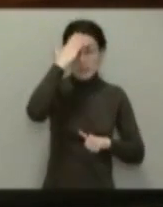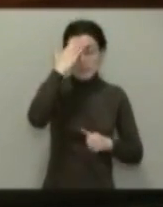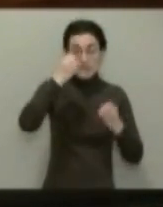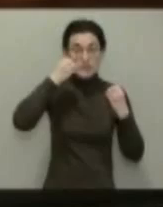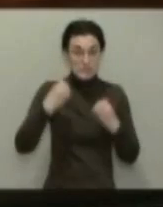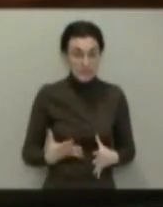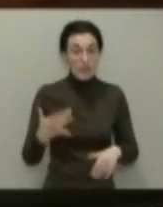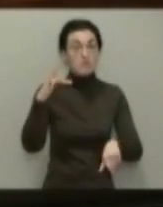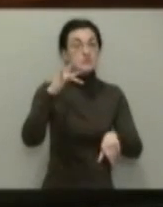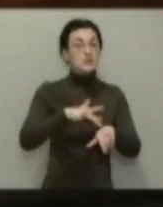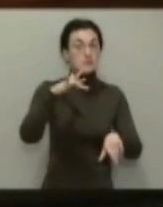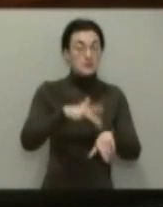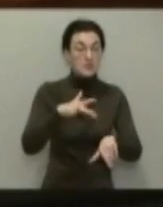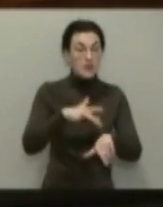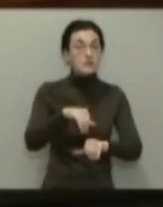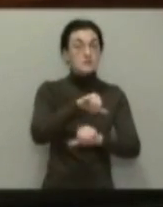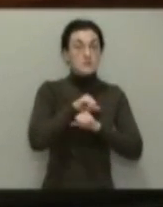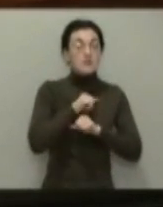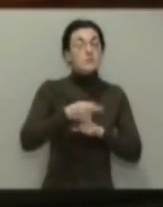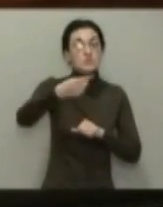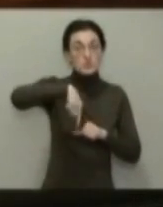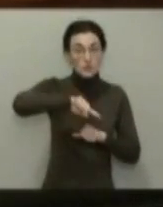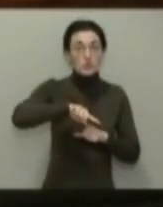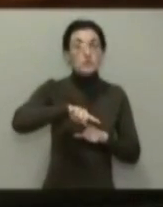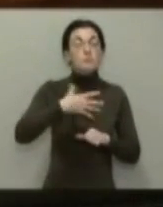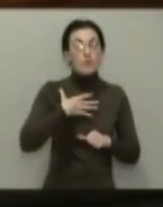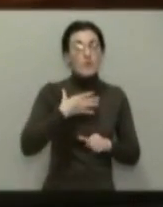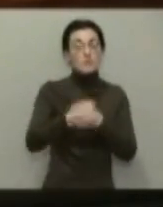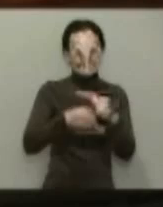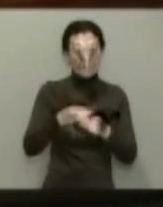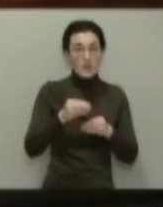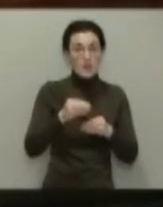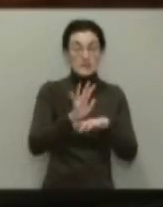sentido común y de esa sensibilidad, el que seamos capaces de adoptar una moción en esta Cámara